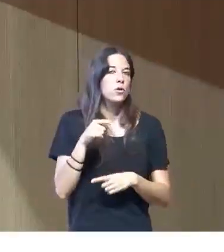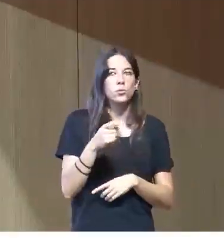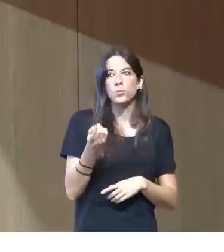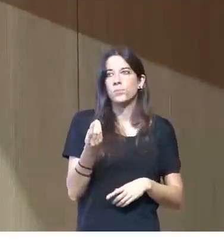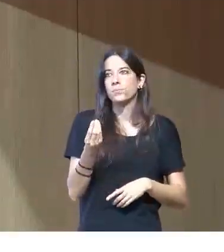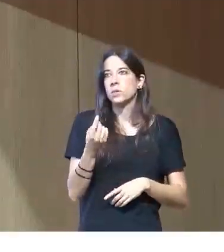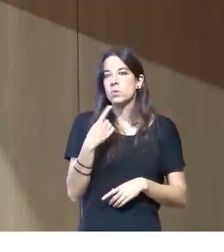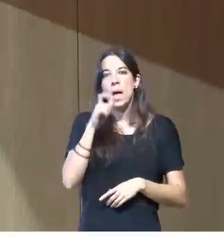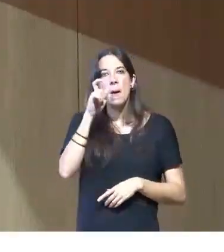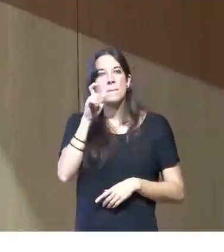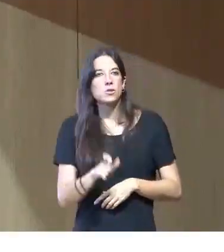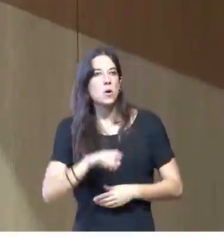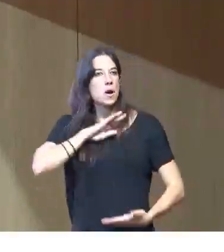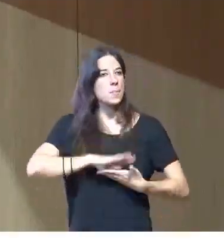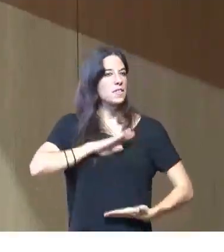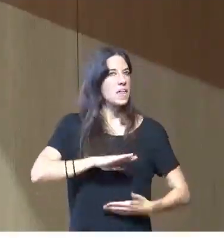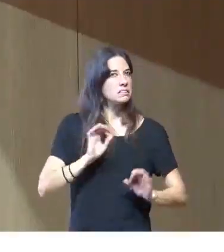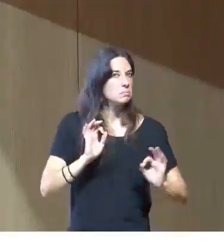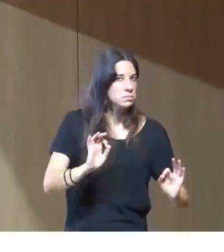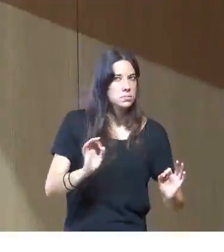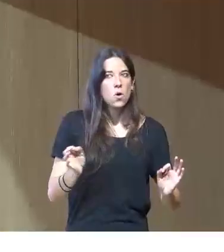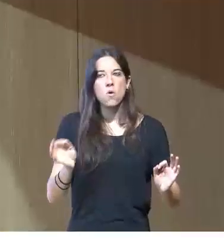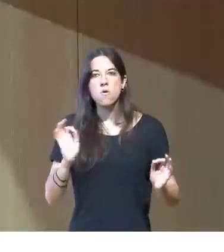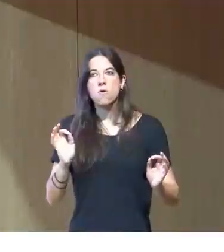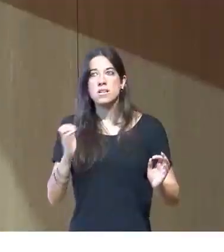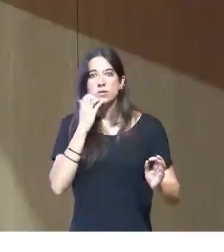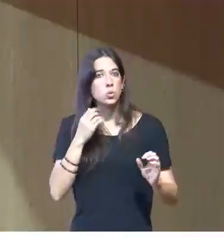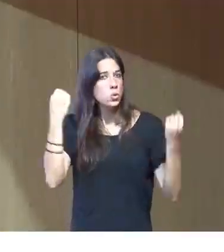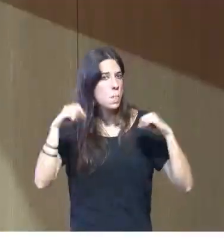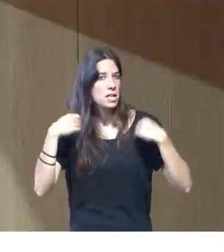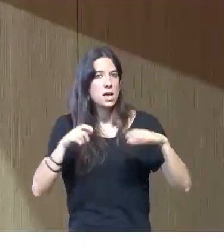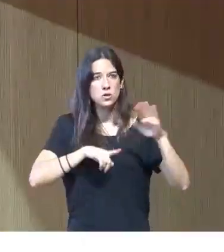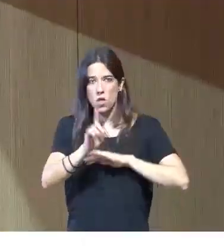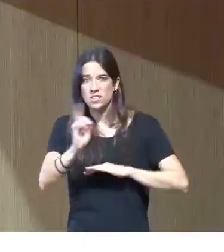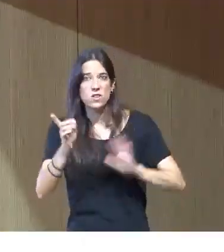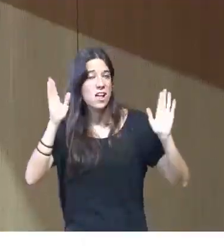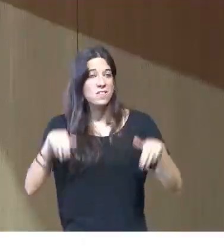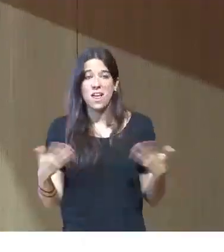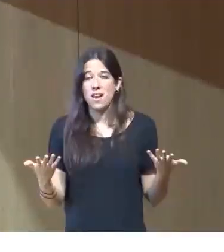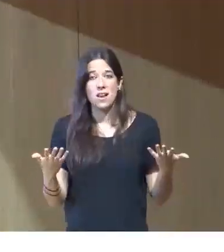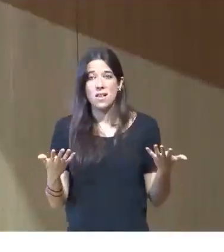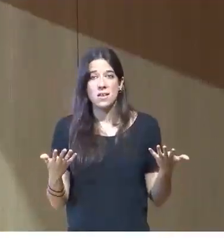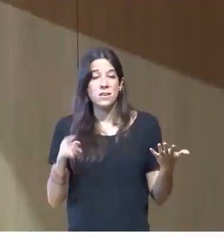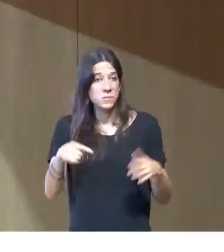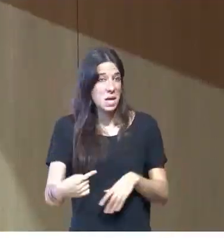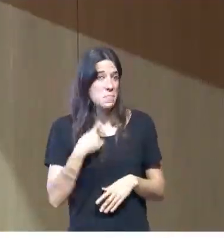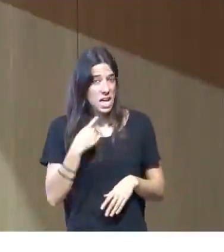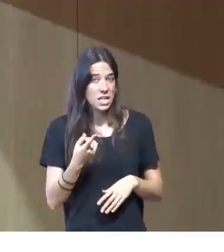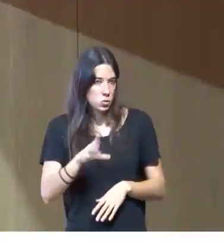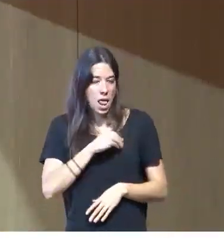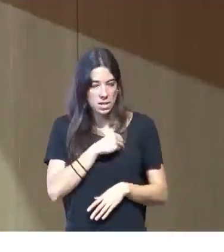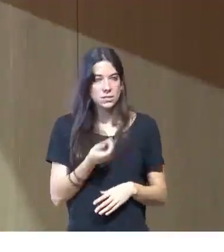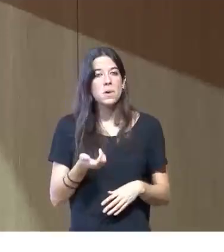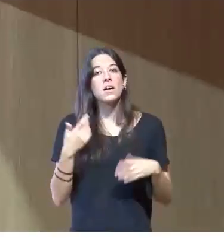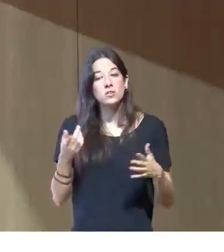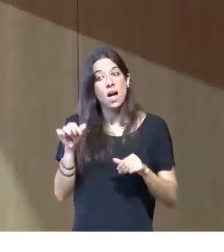persona que tenga unas x si no las entrenas si no se te da las oportunidad sin duda eso se pierde Y eso es una lástima